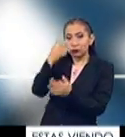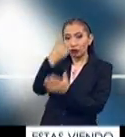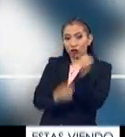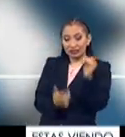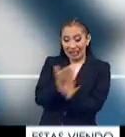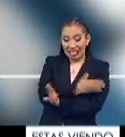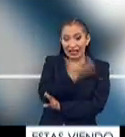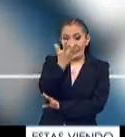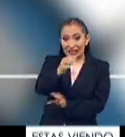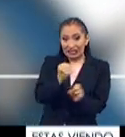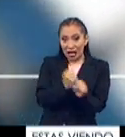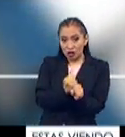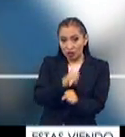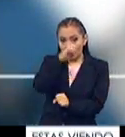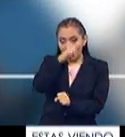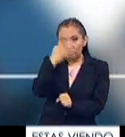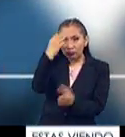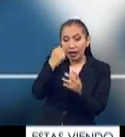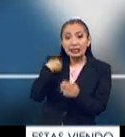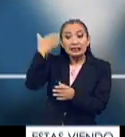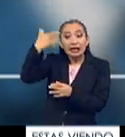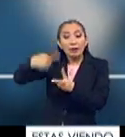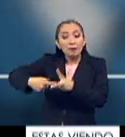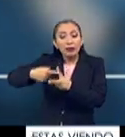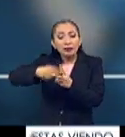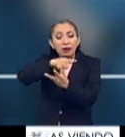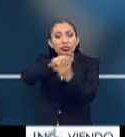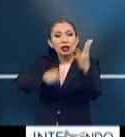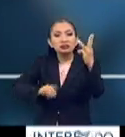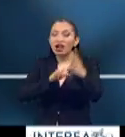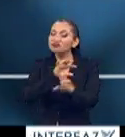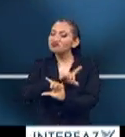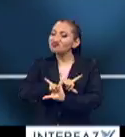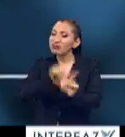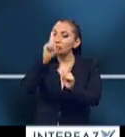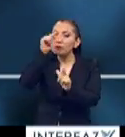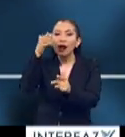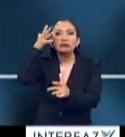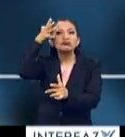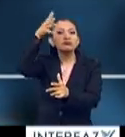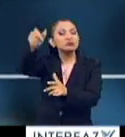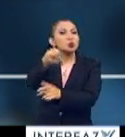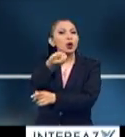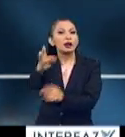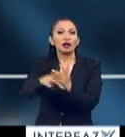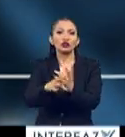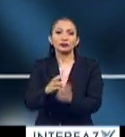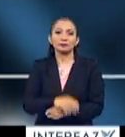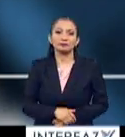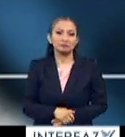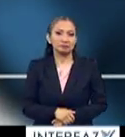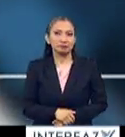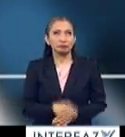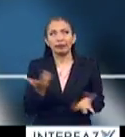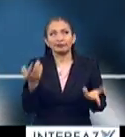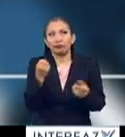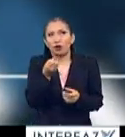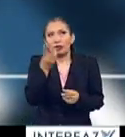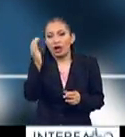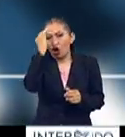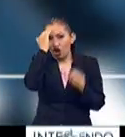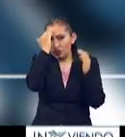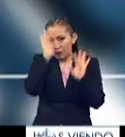los 10 años y que sepa matemáticas está preparado para enfrentar lo que sea. Claro. Digo, lo que sea en